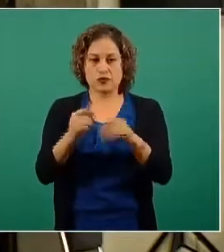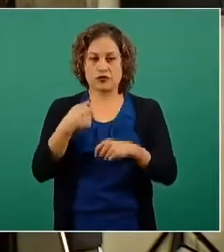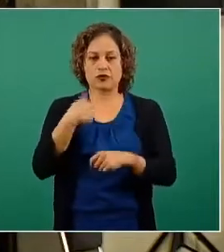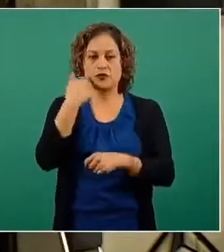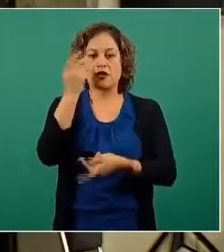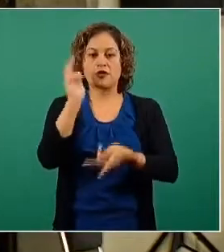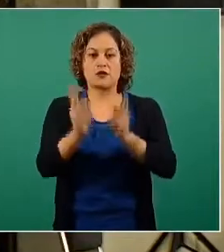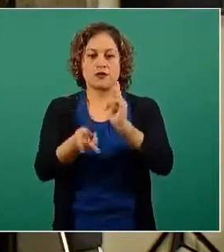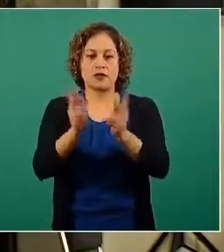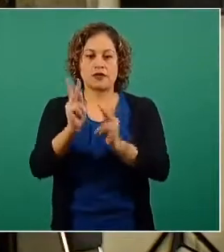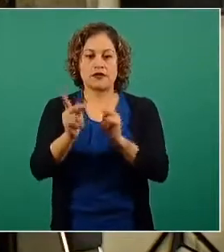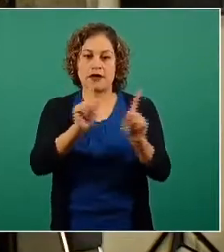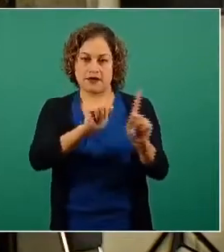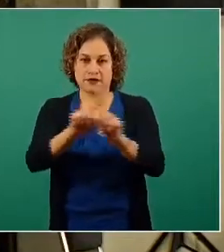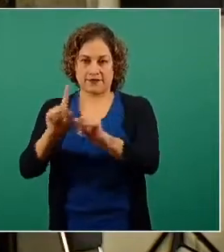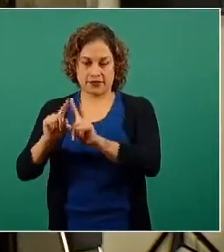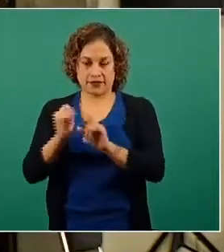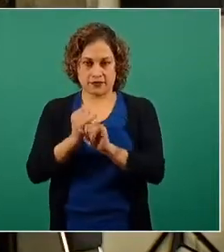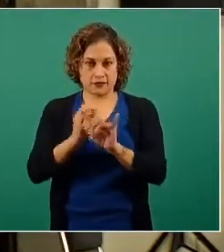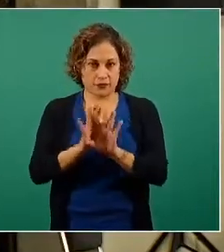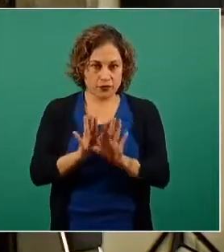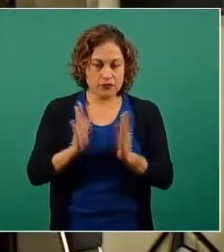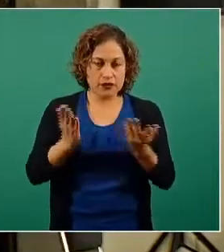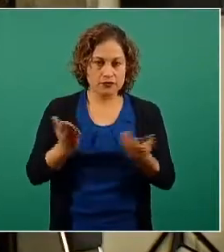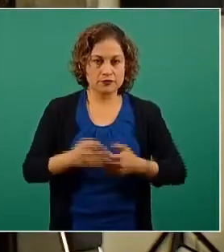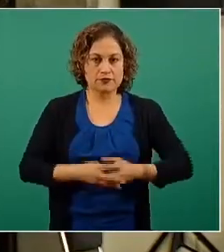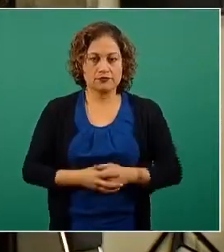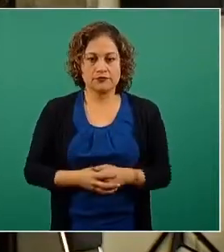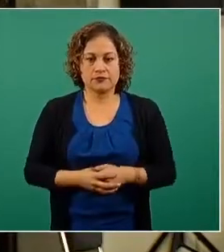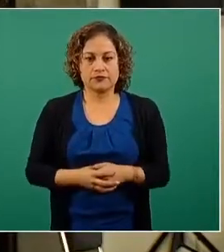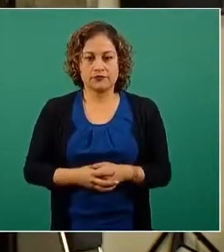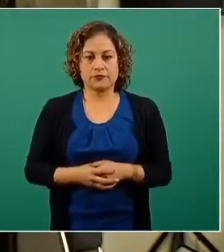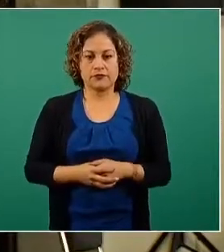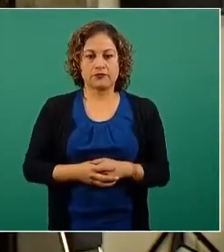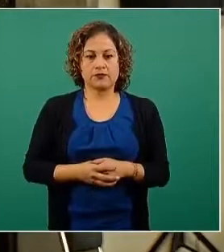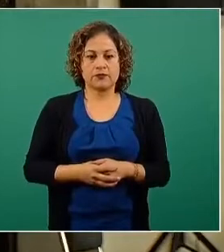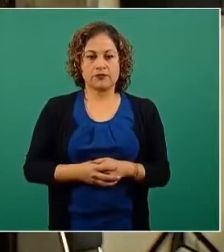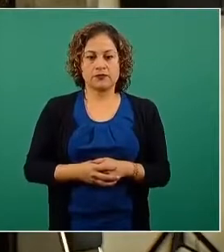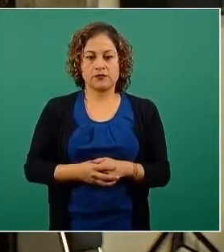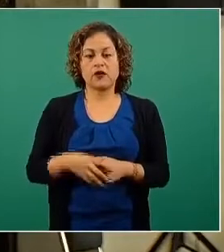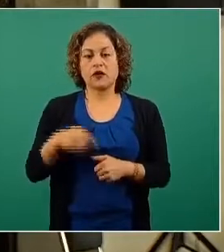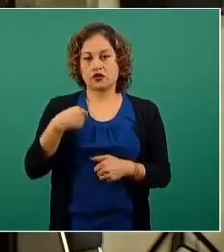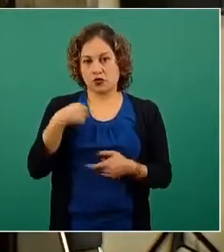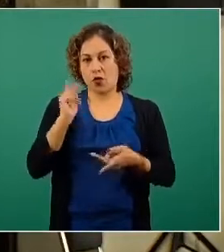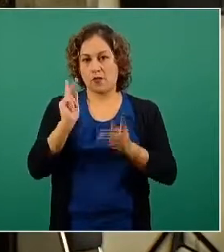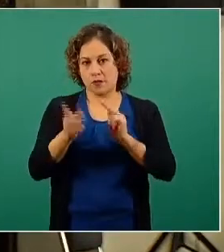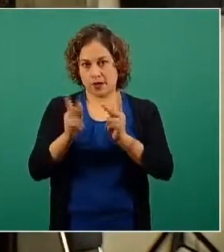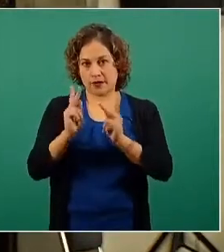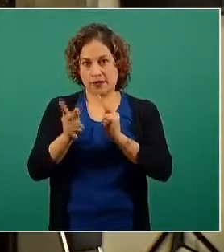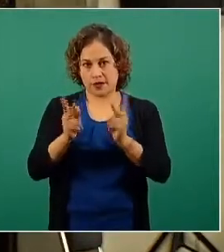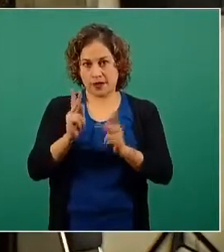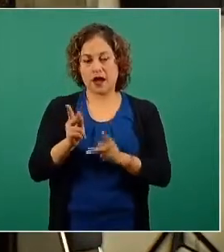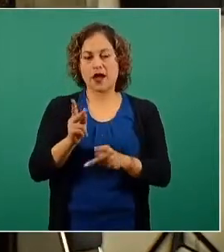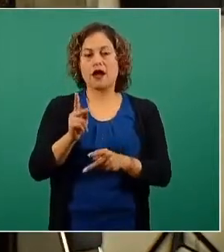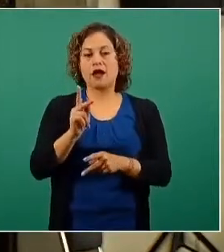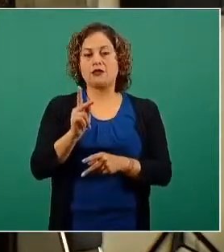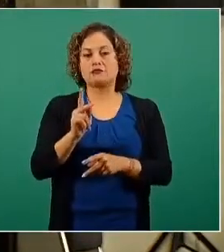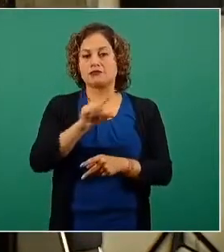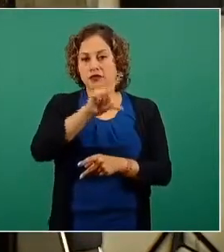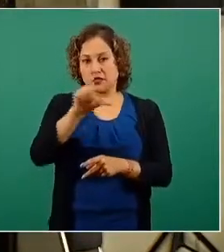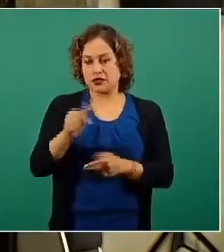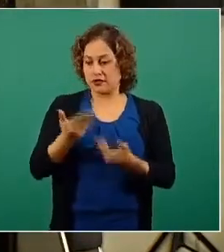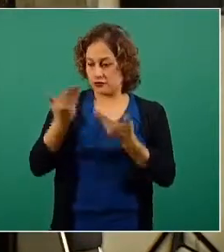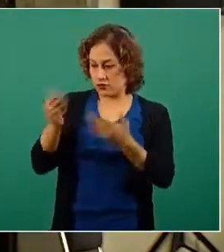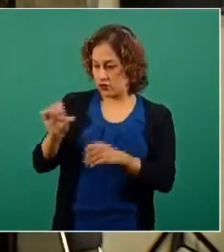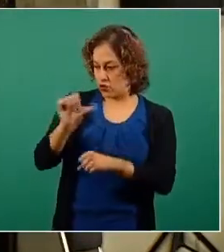platicarle varios puntos. Le voy a platicar algunos y después le damos oportunidades a los demás periodistas y